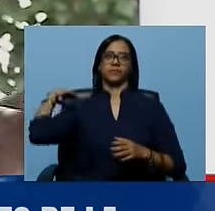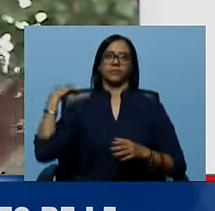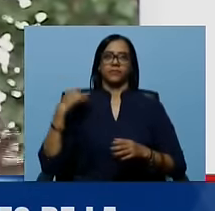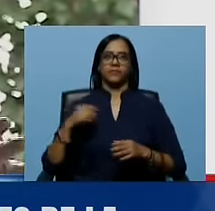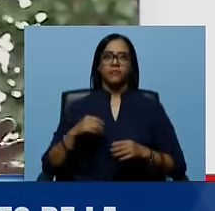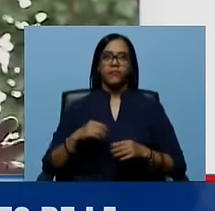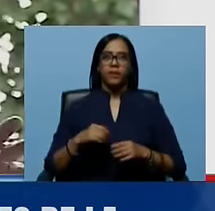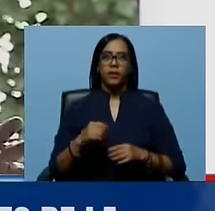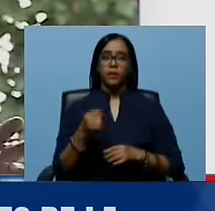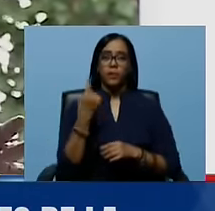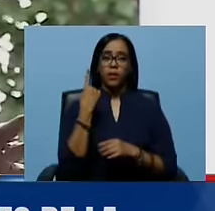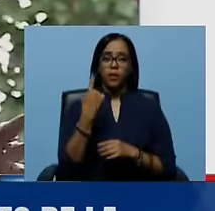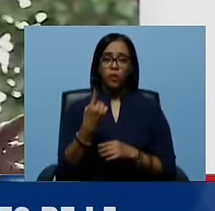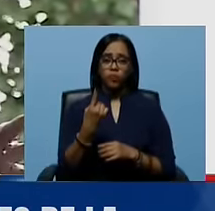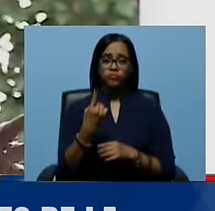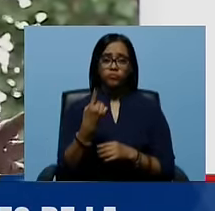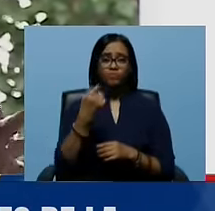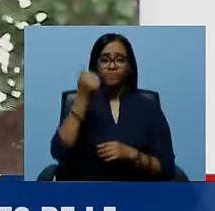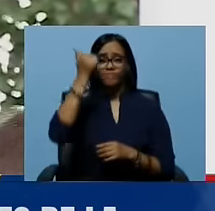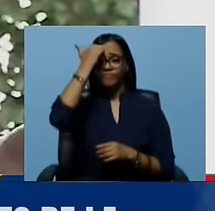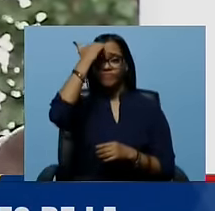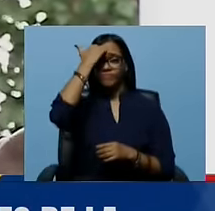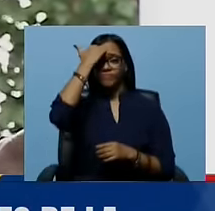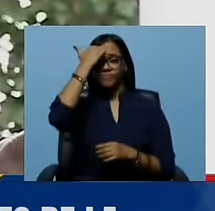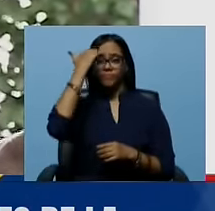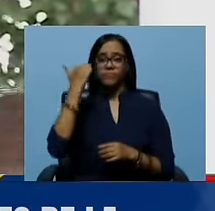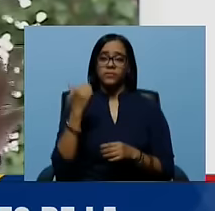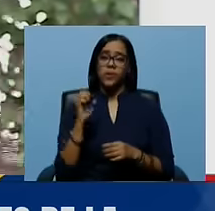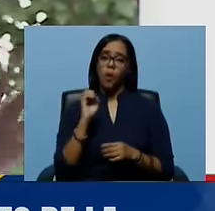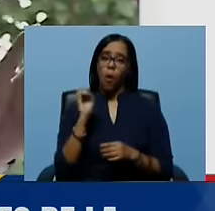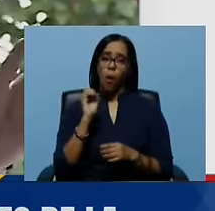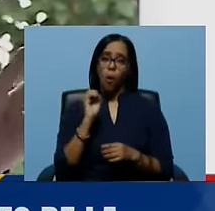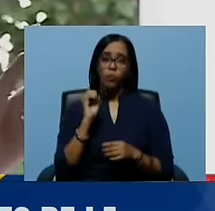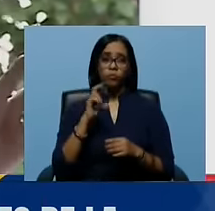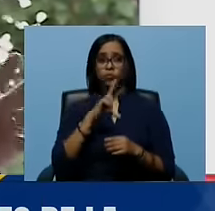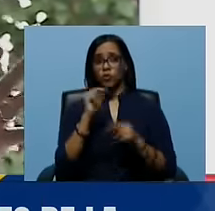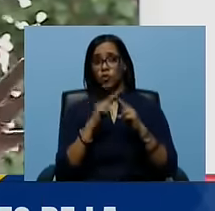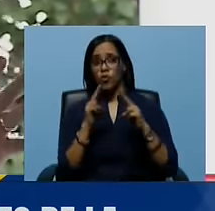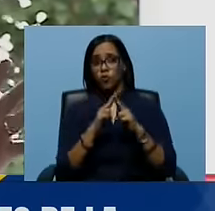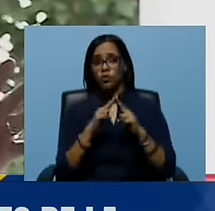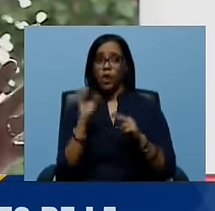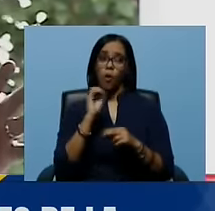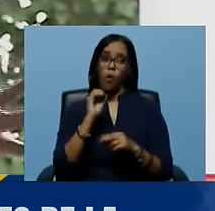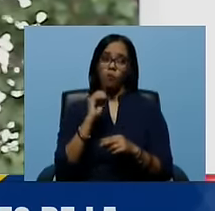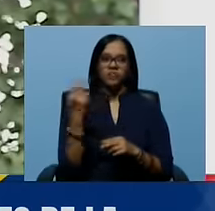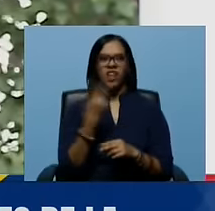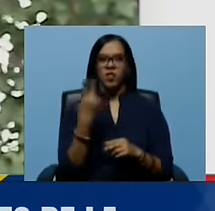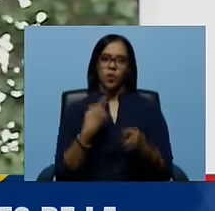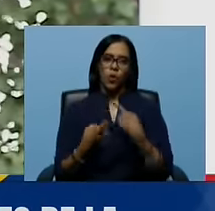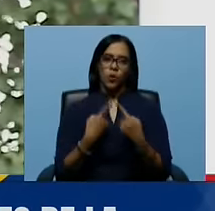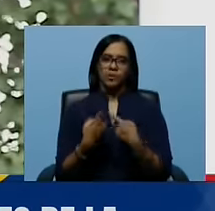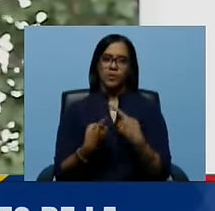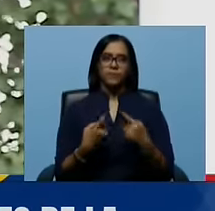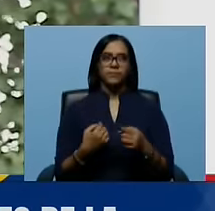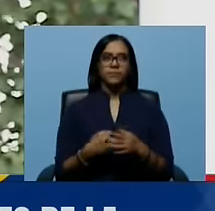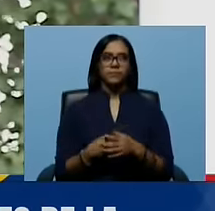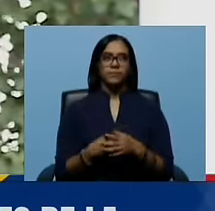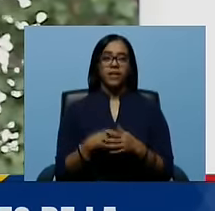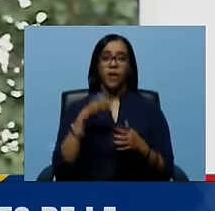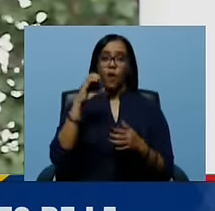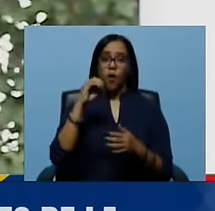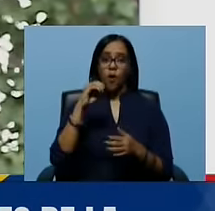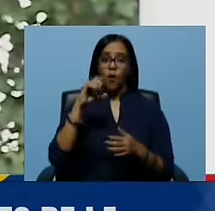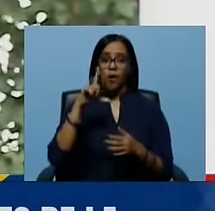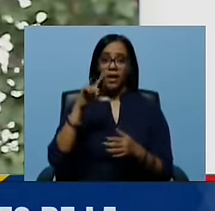¿No? O es un ignorante o un malediciente, o las dos cosas a la vez. Ahora, Olegario metió en problemas a